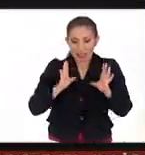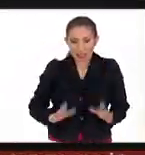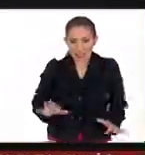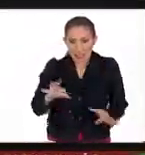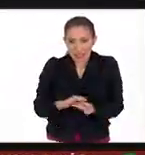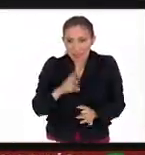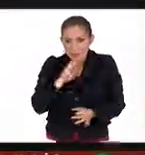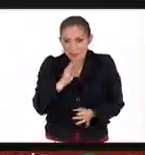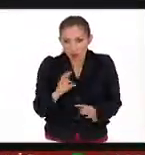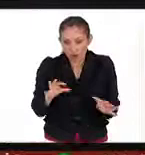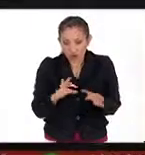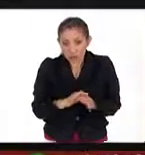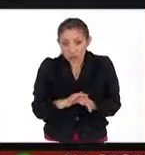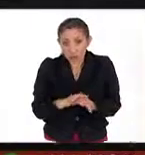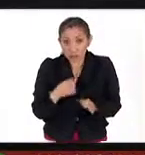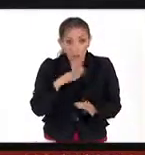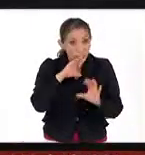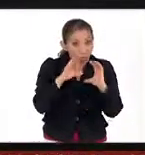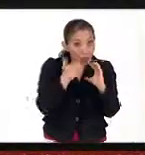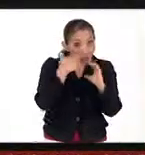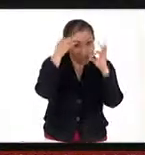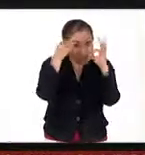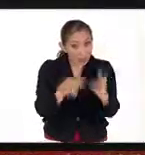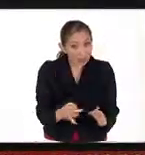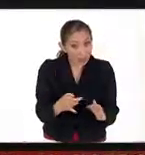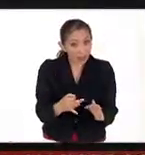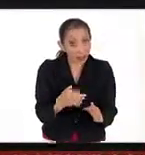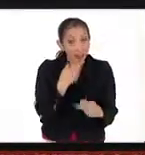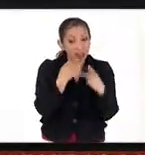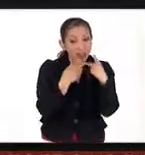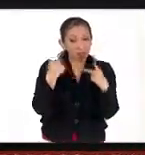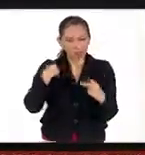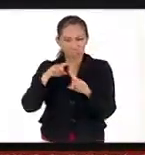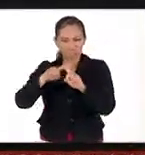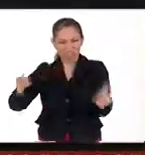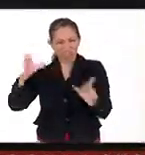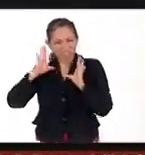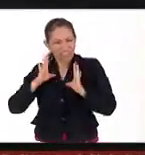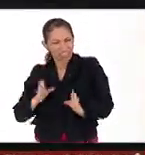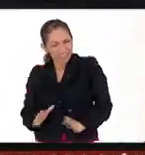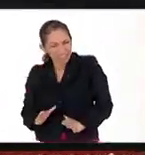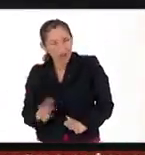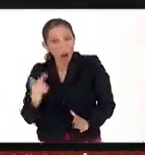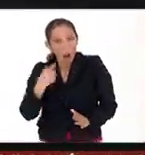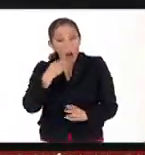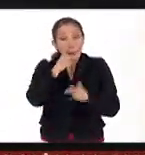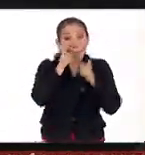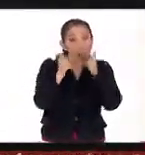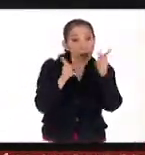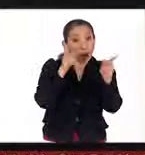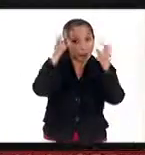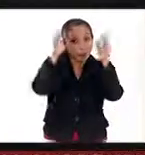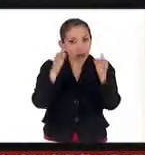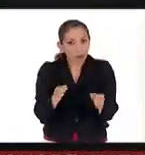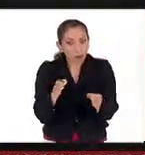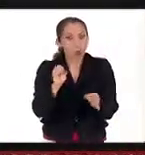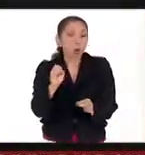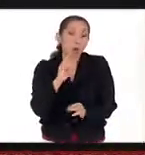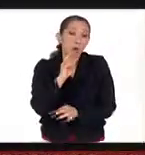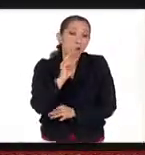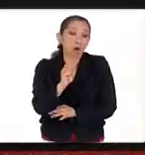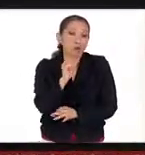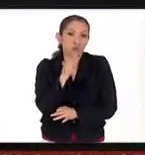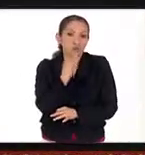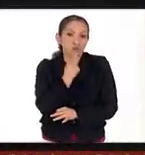voz. Y a veces no nos comunicamos correctamente o porque no tenemos la cantidad de palabras que deseamos o porque nuestra voz no